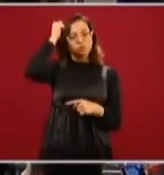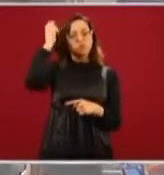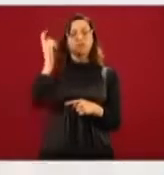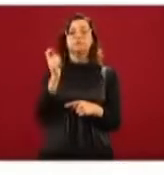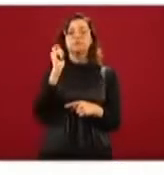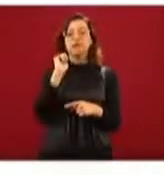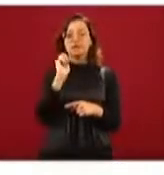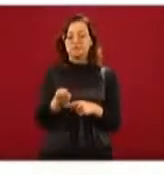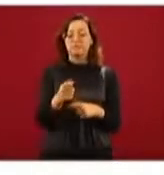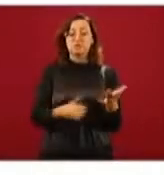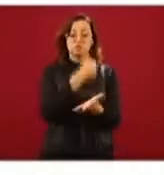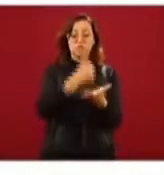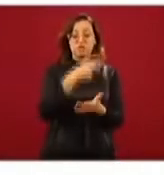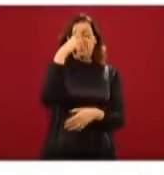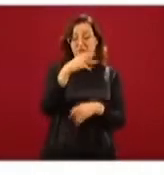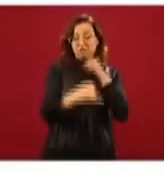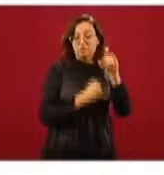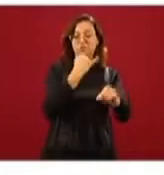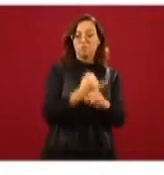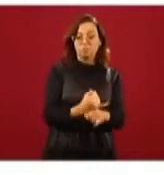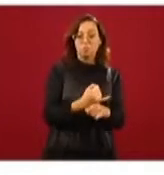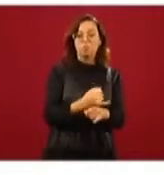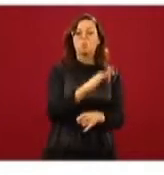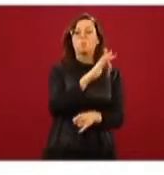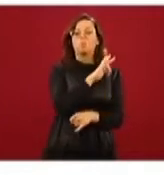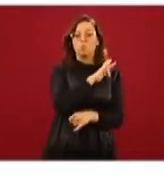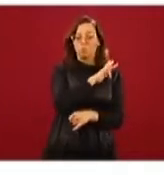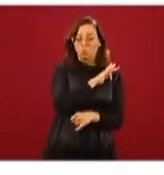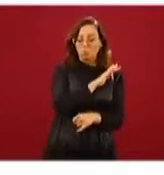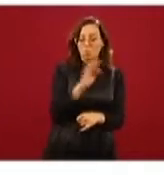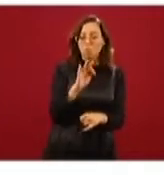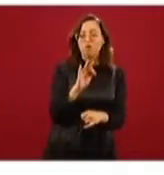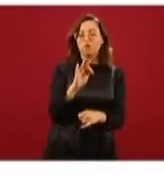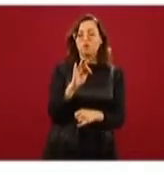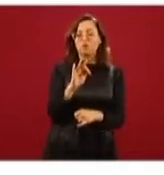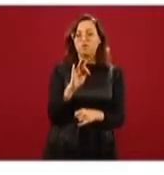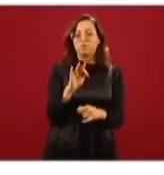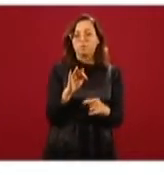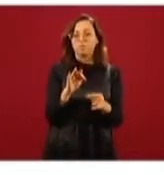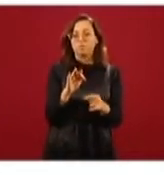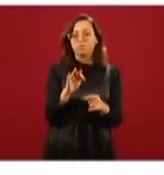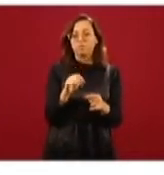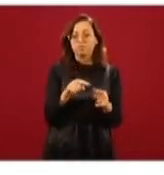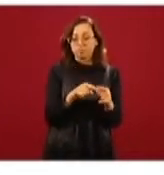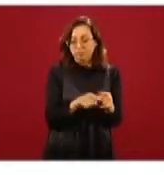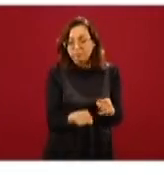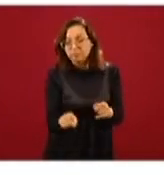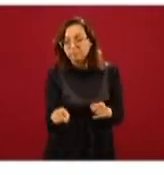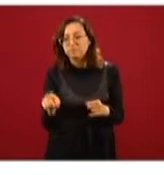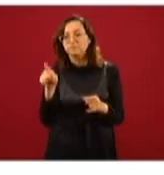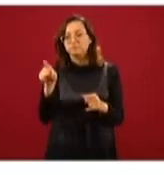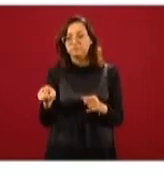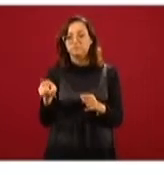Aeropuerto Internacional de la Ciudad de México podamos irnos a través de la conexión oriente y luego subir a